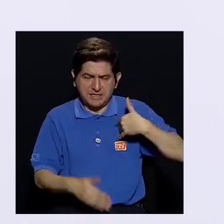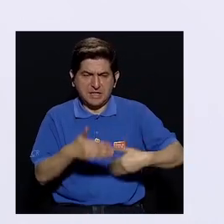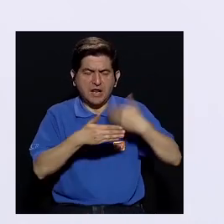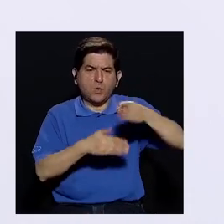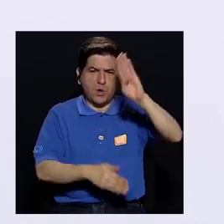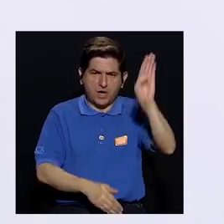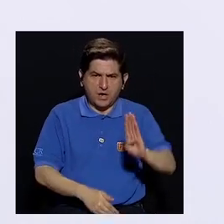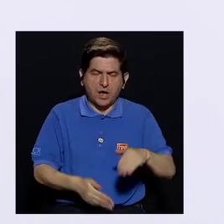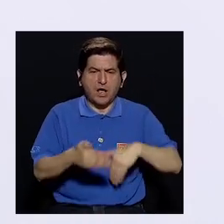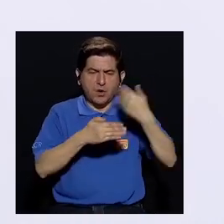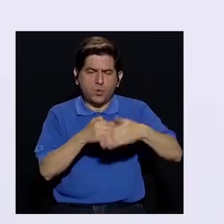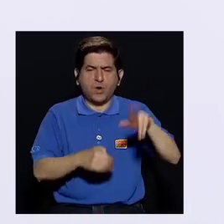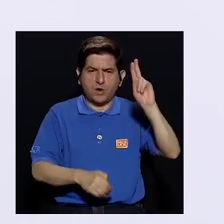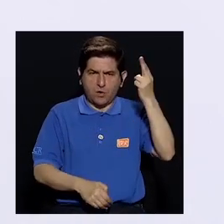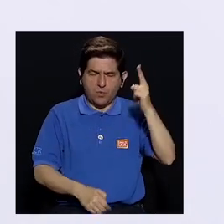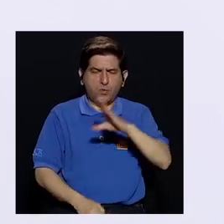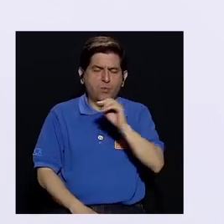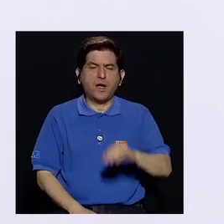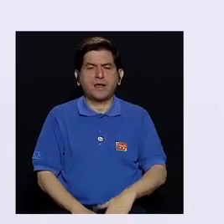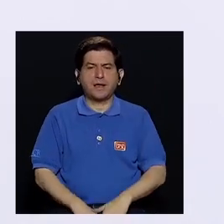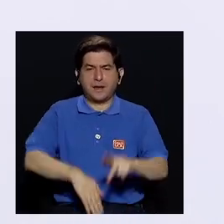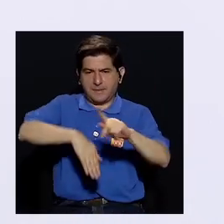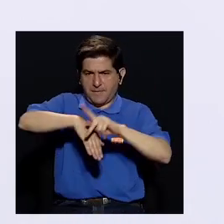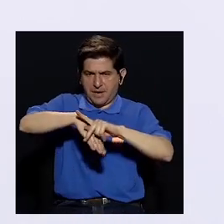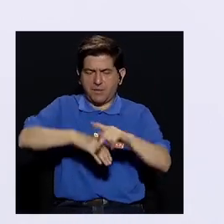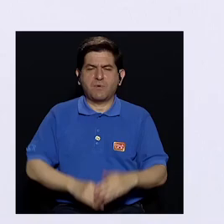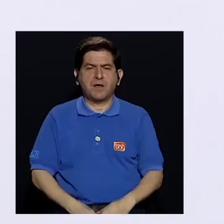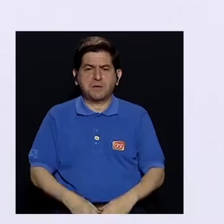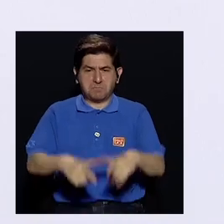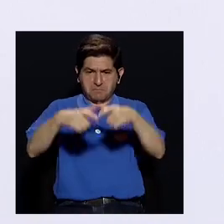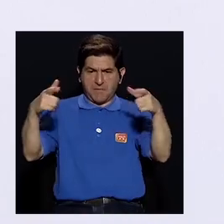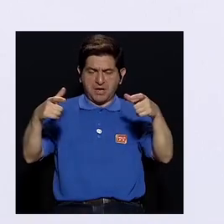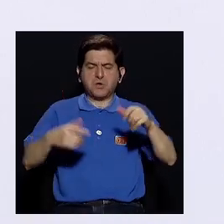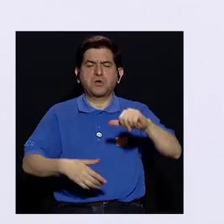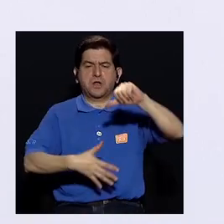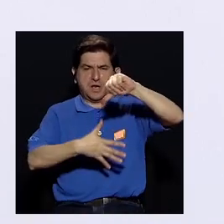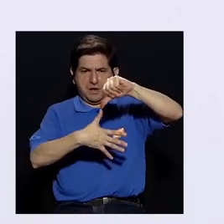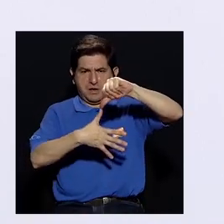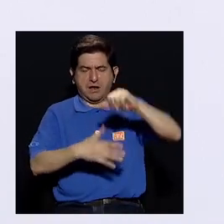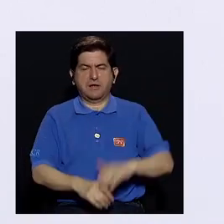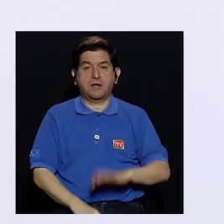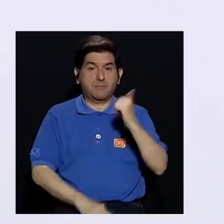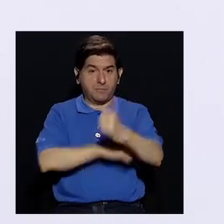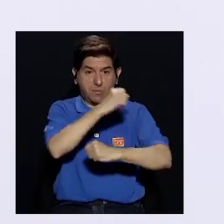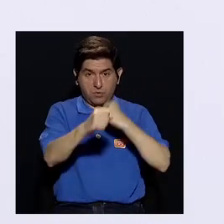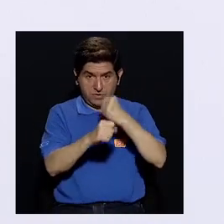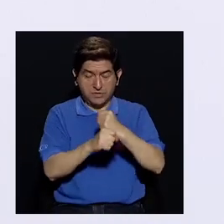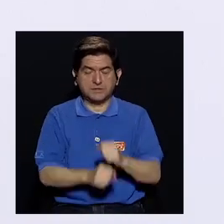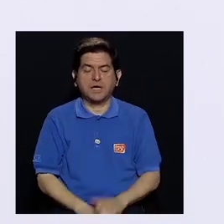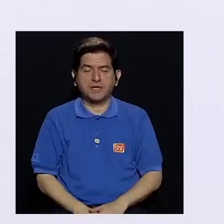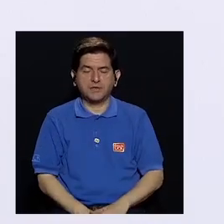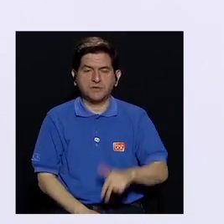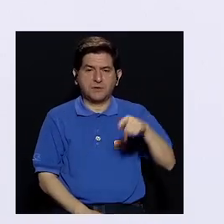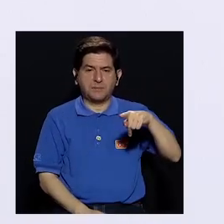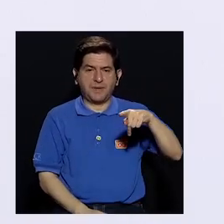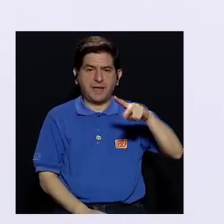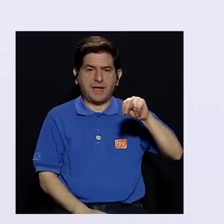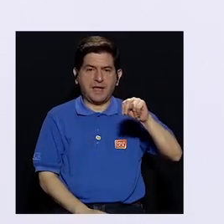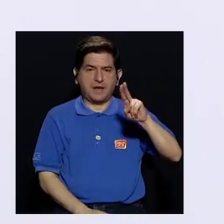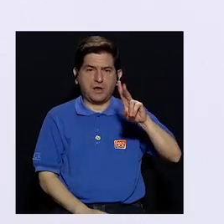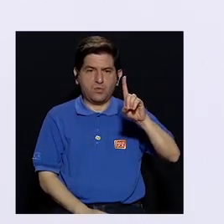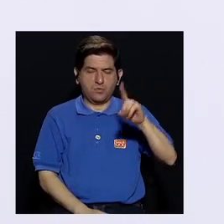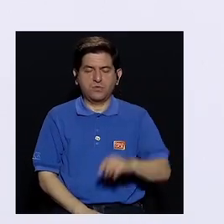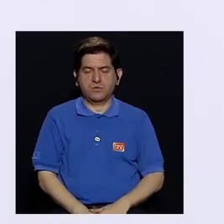después brasil después uruguay paraguay era sudamerica mayormente por 10 años el programa de naciones unidas